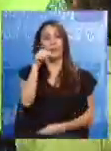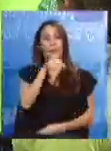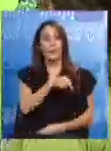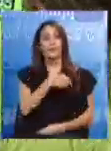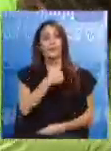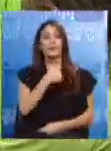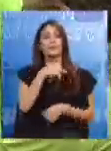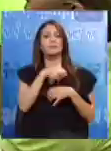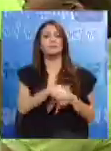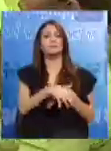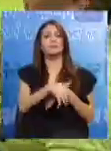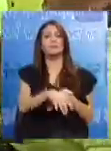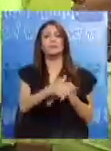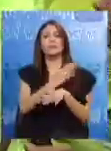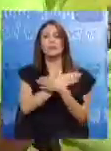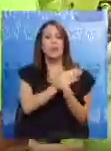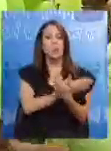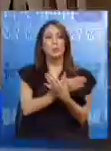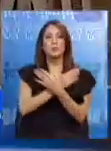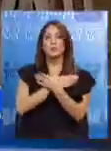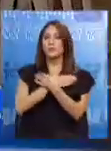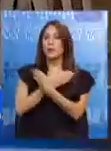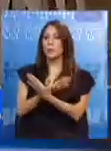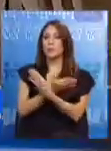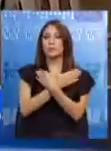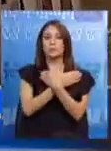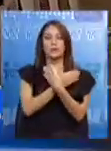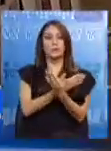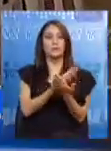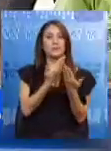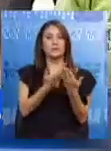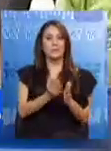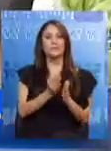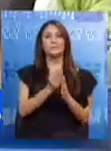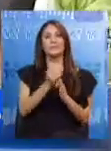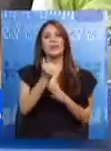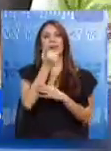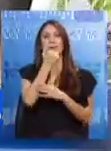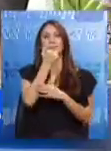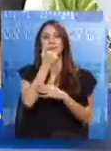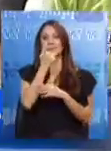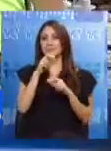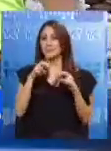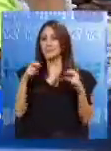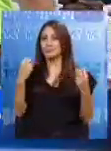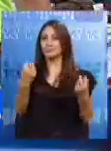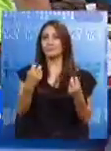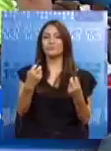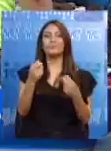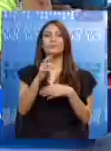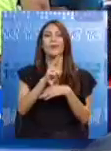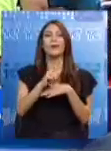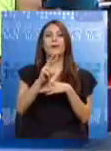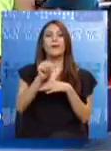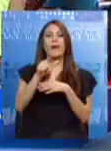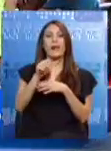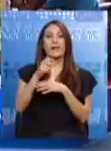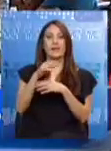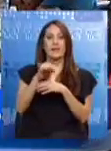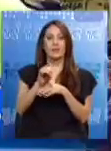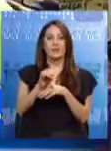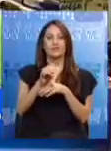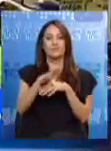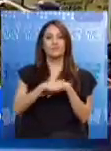una caminata y saludó con simpatizantes. Luego participó de un almuerzo en el bloque 22 de la Valerio Estacio, al norte de la